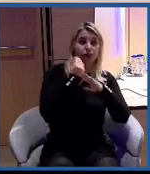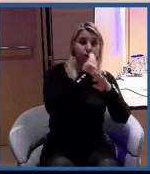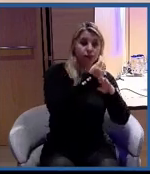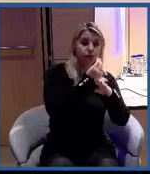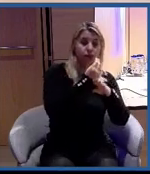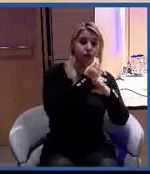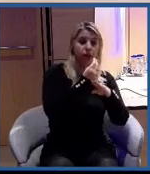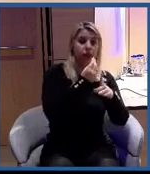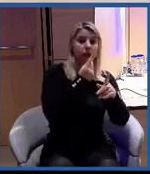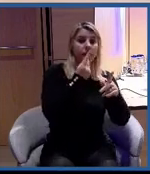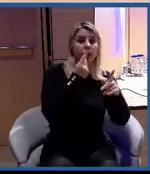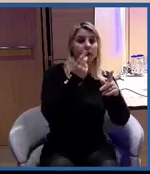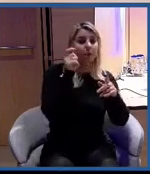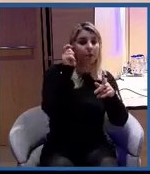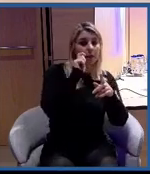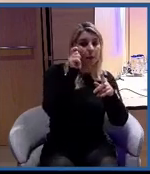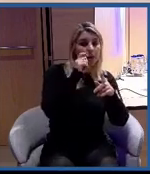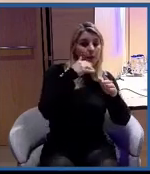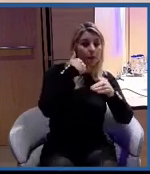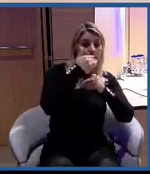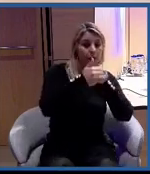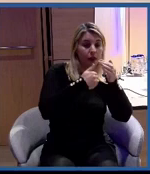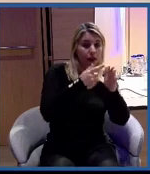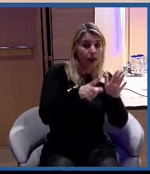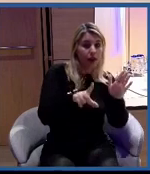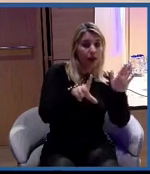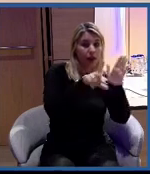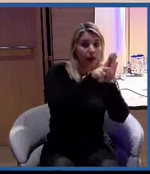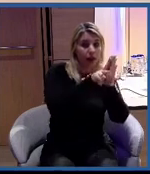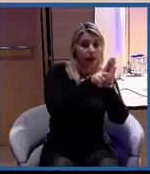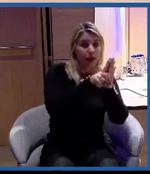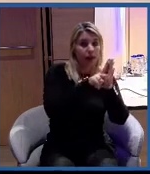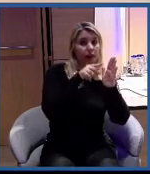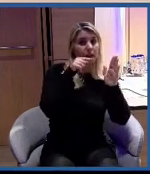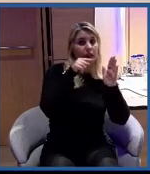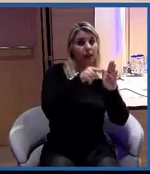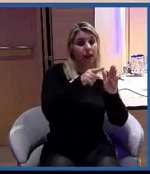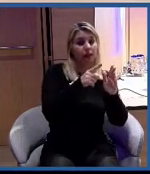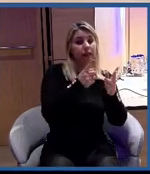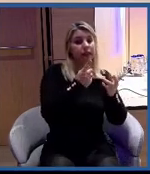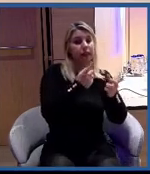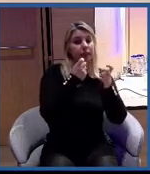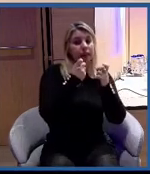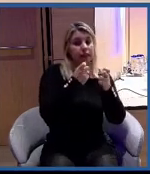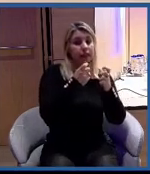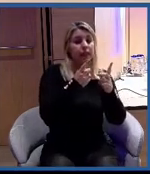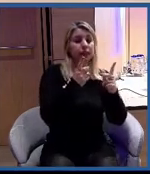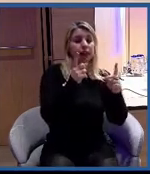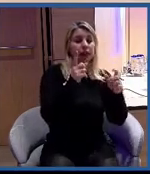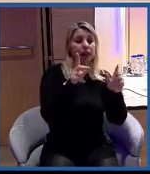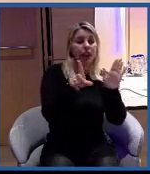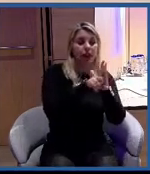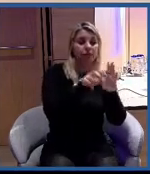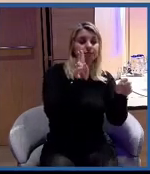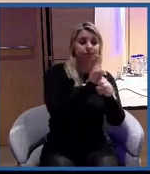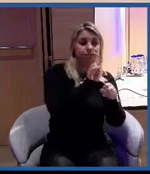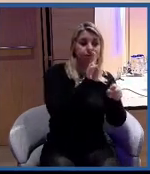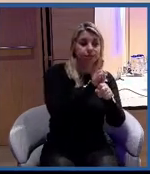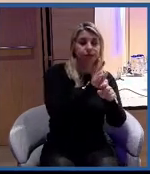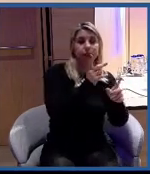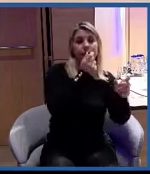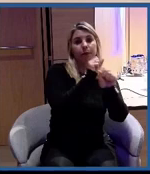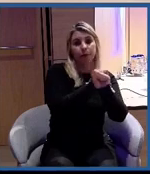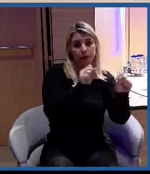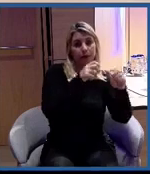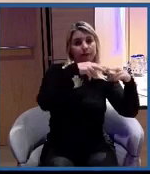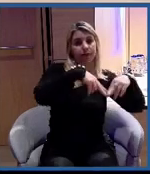pública que hay un proceso legal hay que quitarle la inmunidad para poder ser investigados cuatro de cada 10